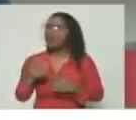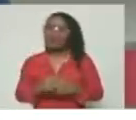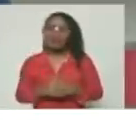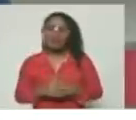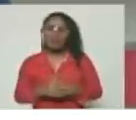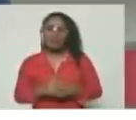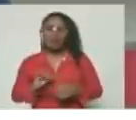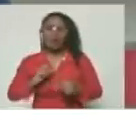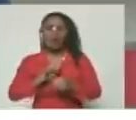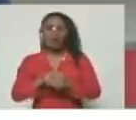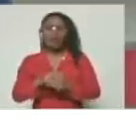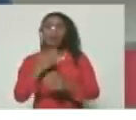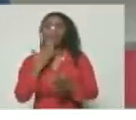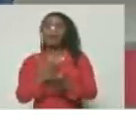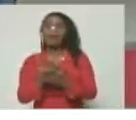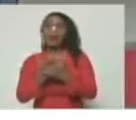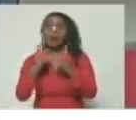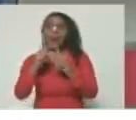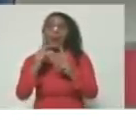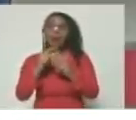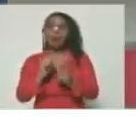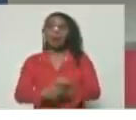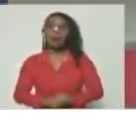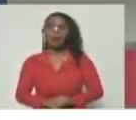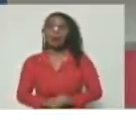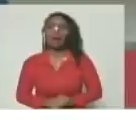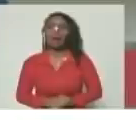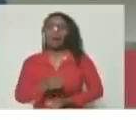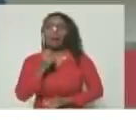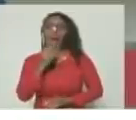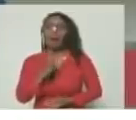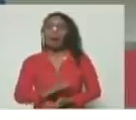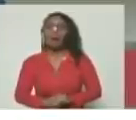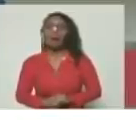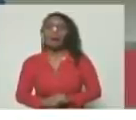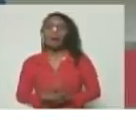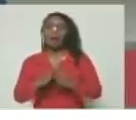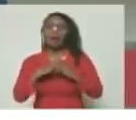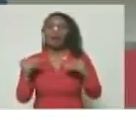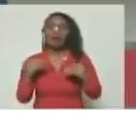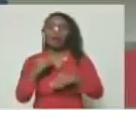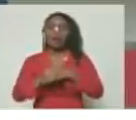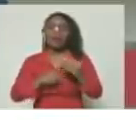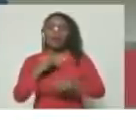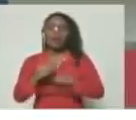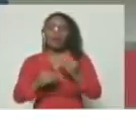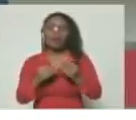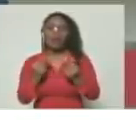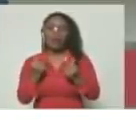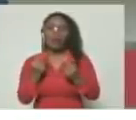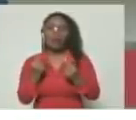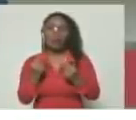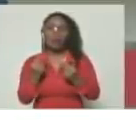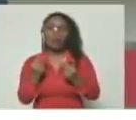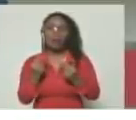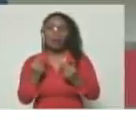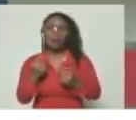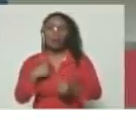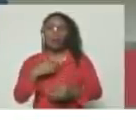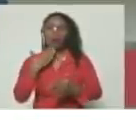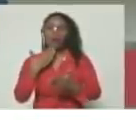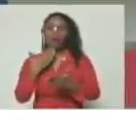Jorge, están pidiendo la palabra ya. Bueno, todo lo que haya sobre economía, se lo